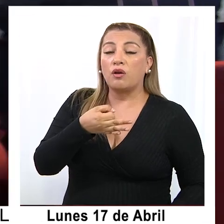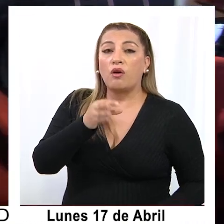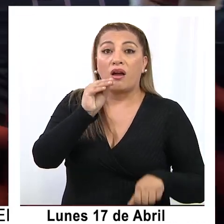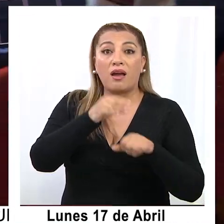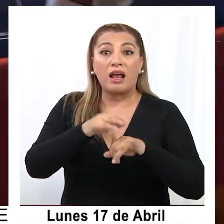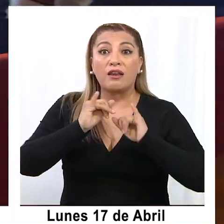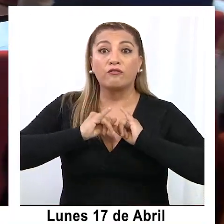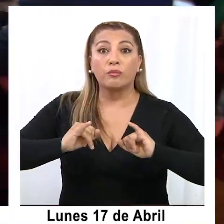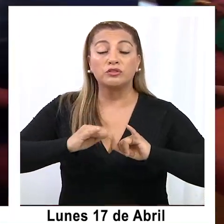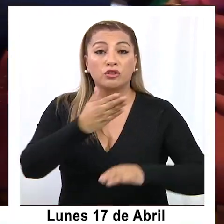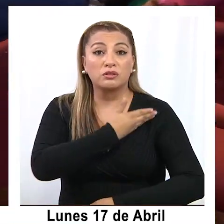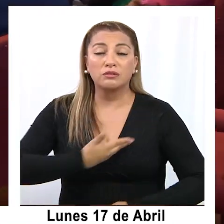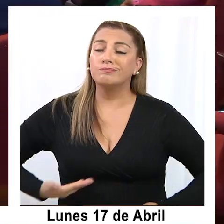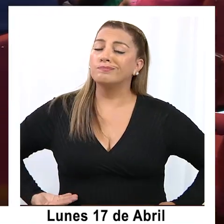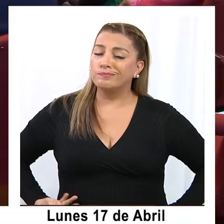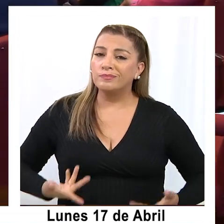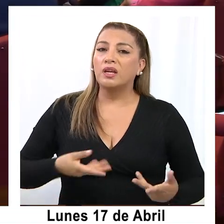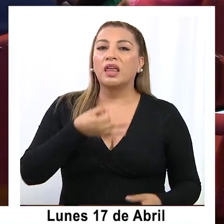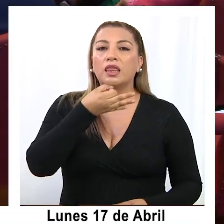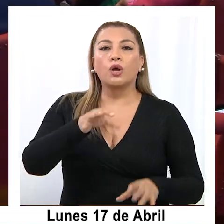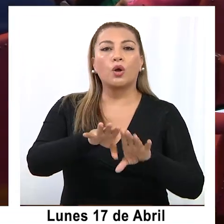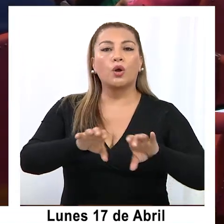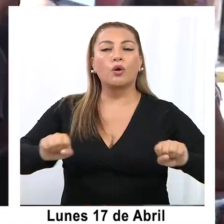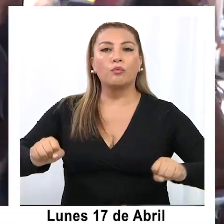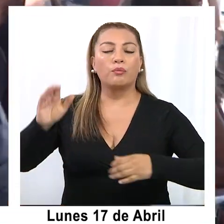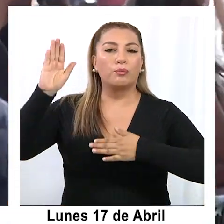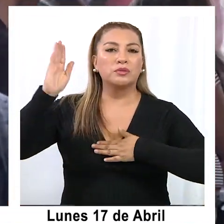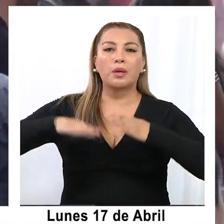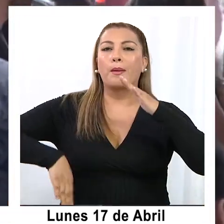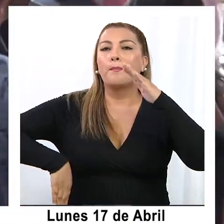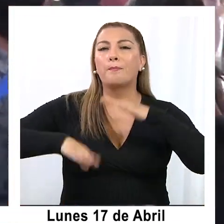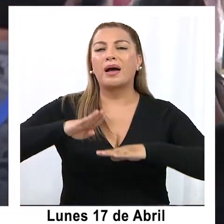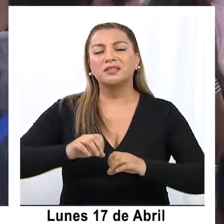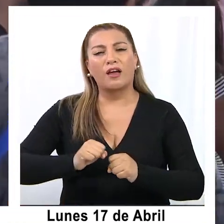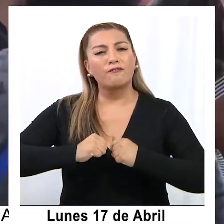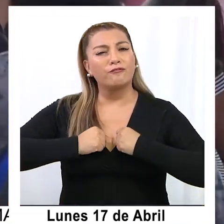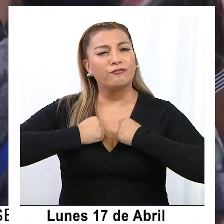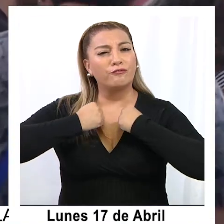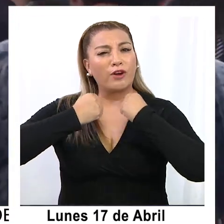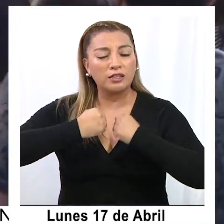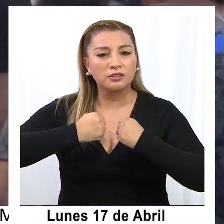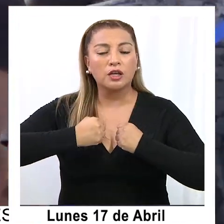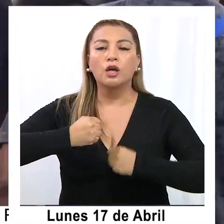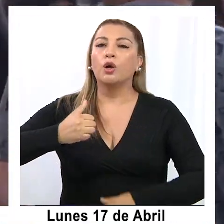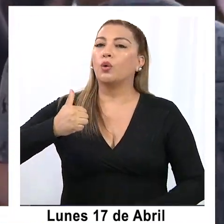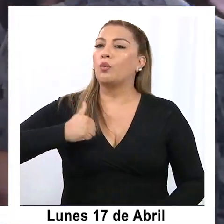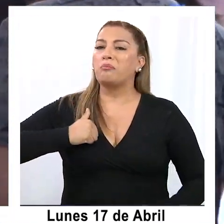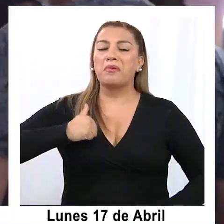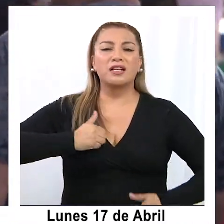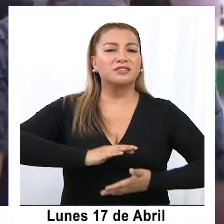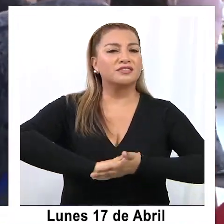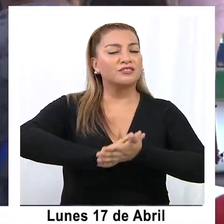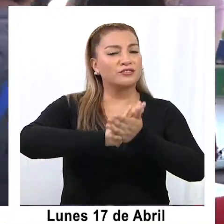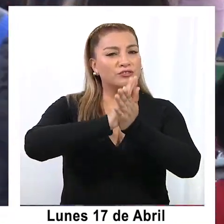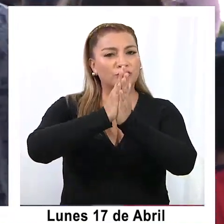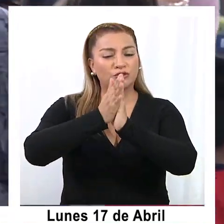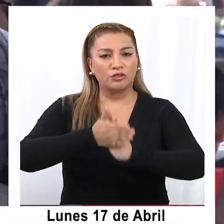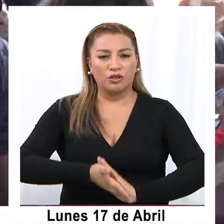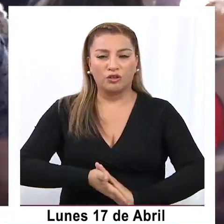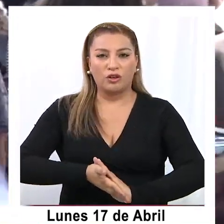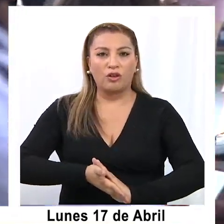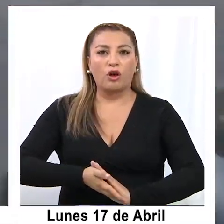anuncio del gobierno y comprometió los máximos esfuerzos para cumplir a cabalidad con las